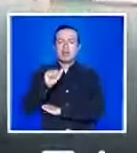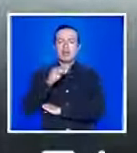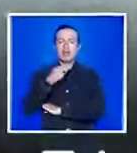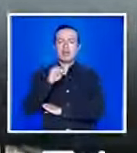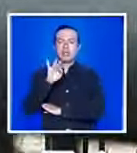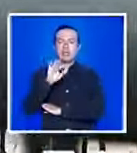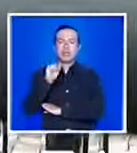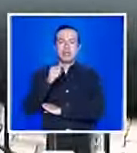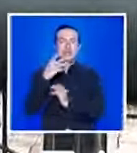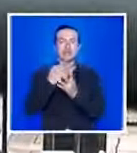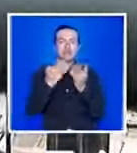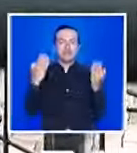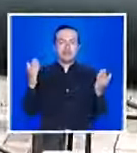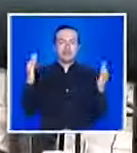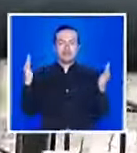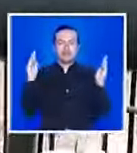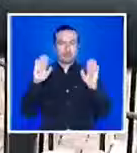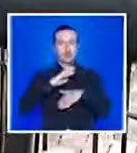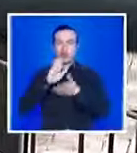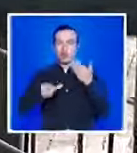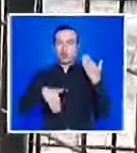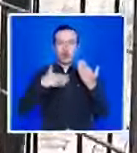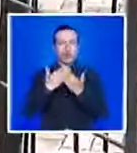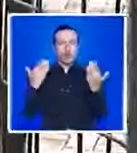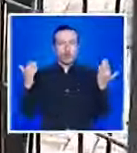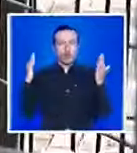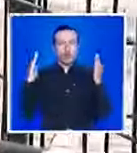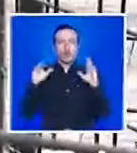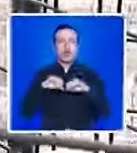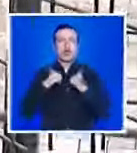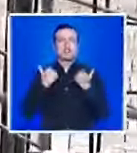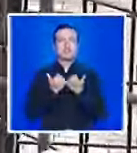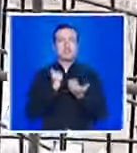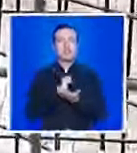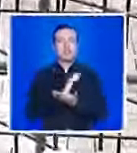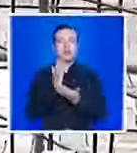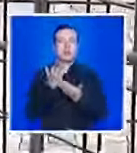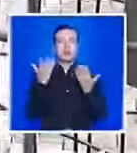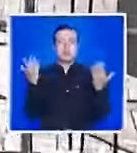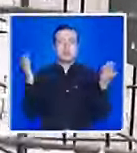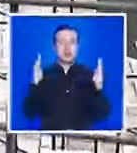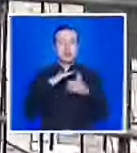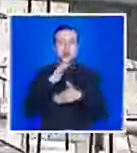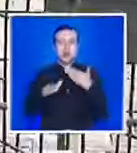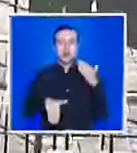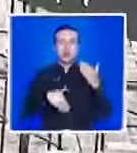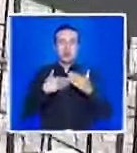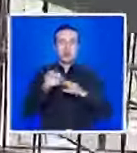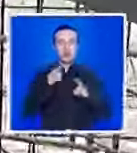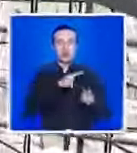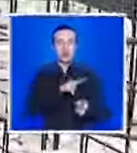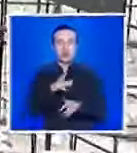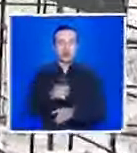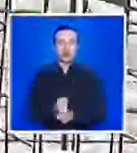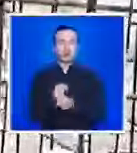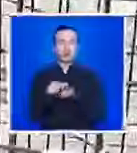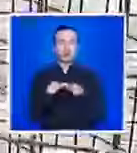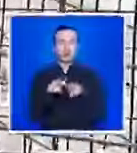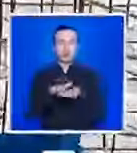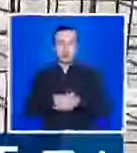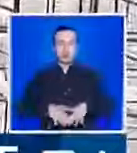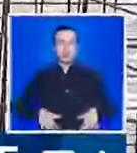ven, vallado y está así todo el perímetro de la Asamblea Nacional. Hay desplegado todo un dispositivo de seguridad. En las